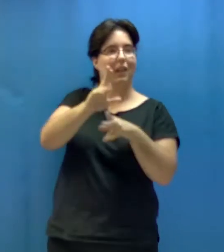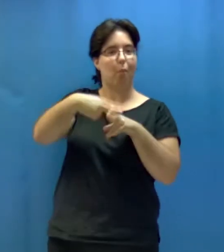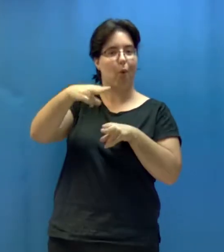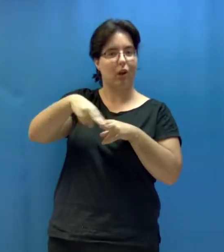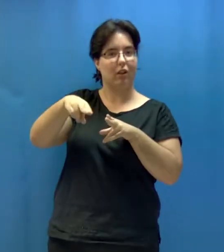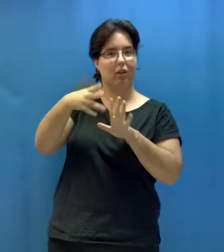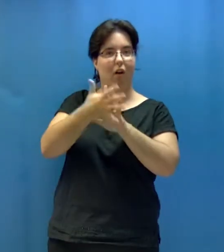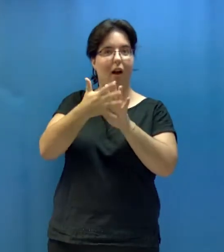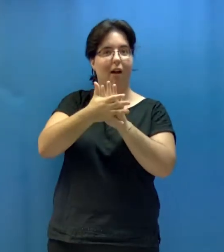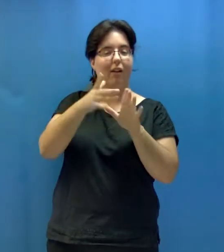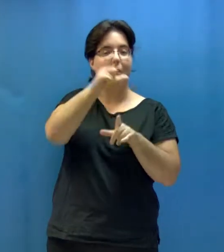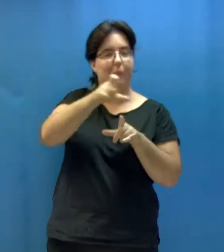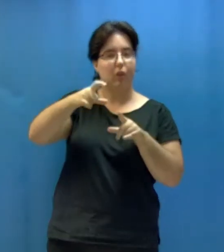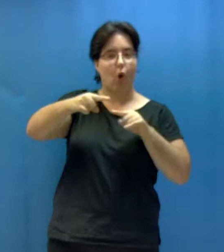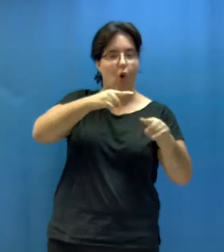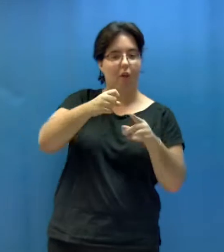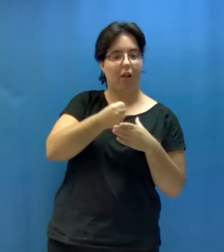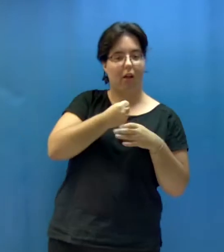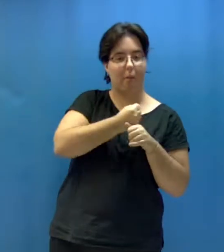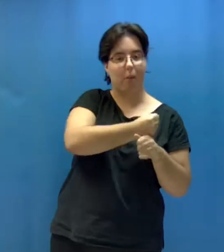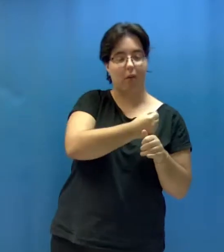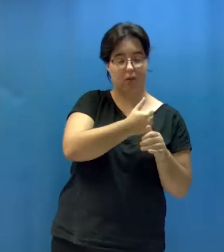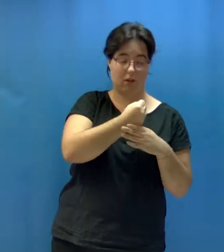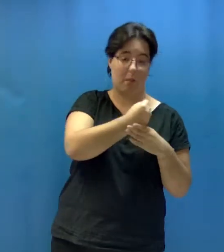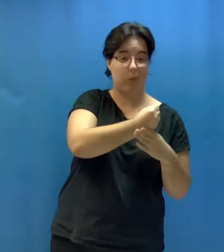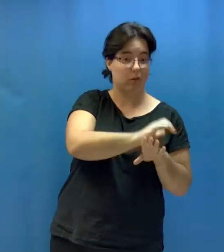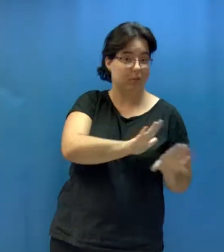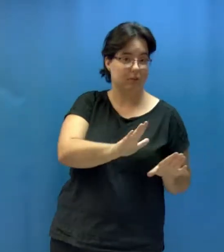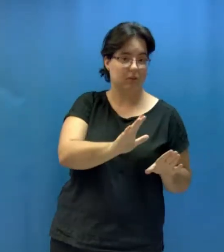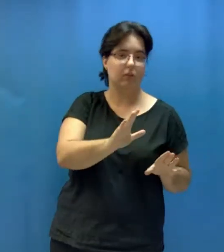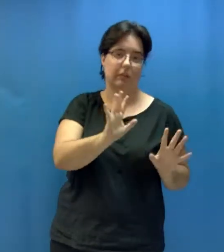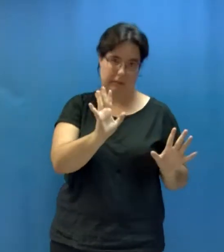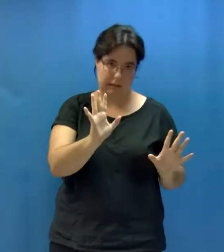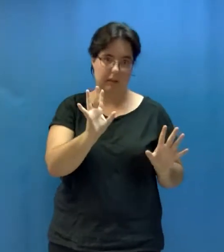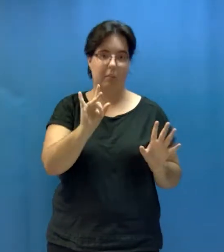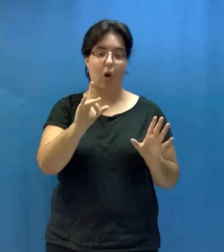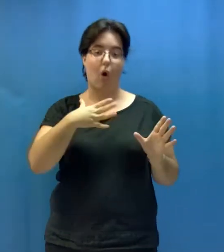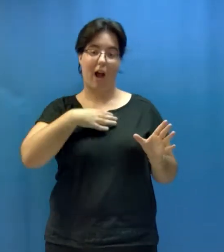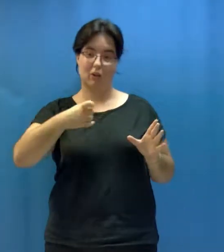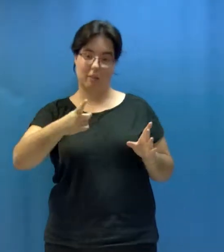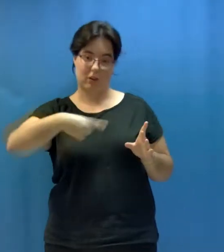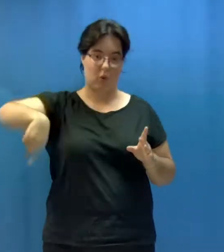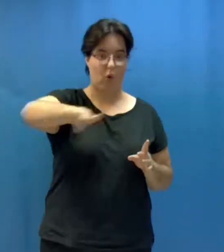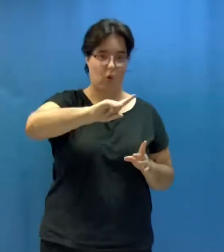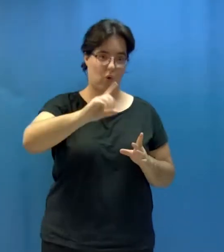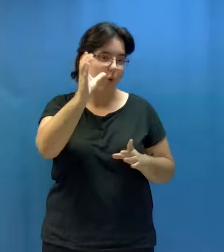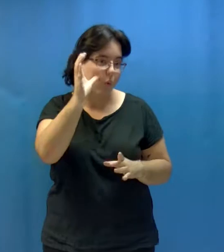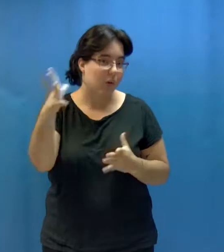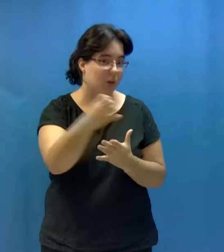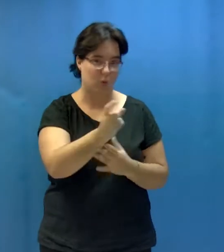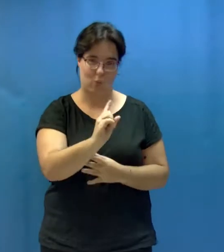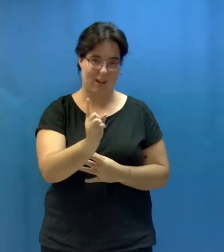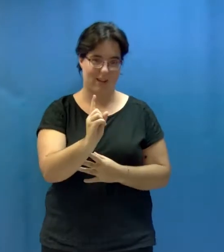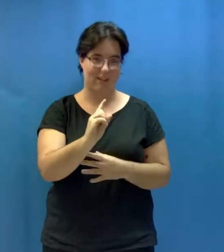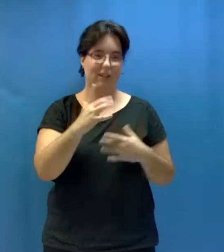gobiernan y le sustentan el Gobierno, pues puede que sea cierto lo que allí pone, pero desde luego no se ha escuchado a la corporación. Nuestra abstención obedece sencillamente a que